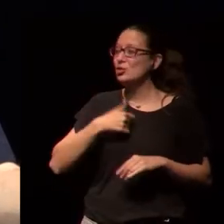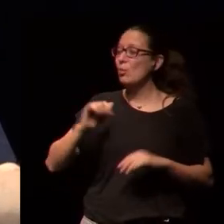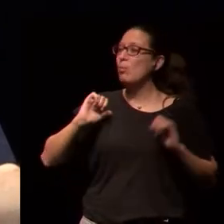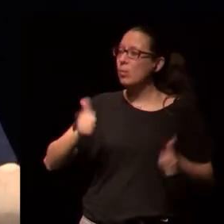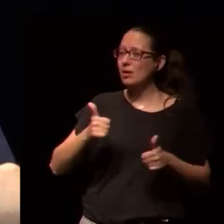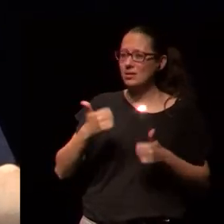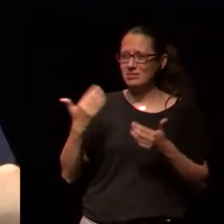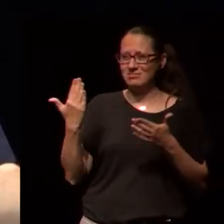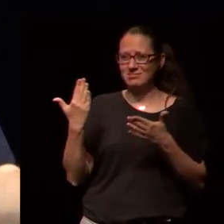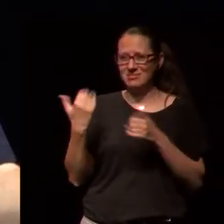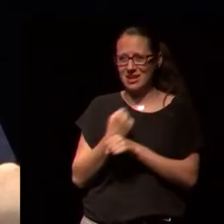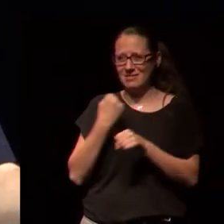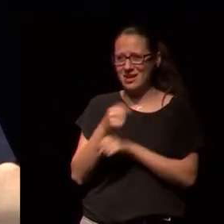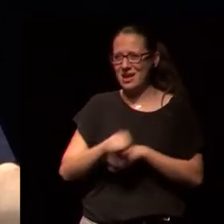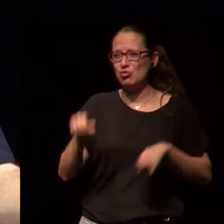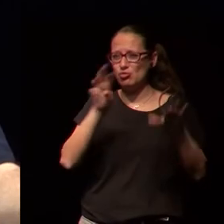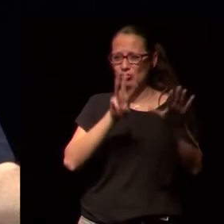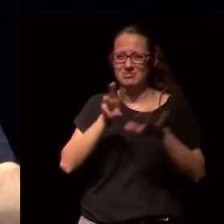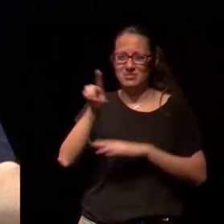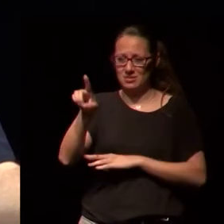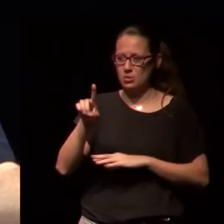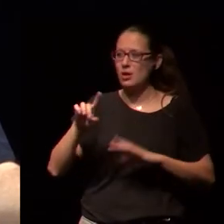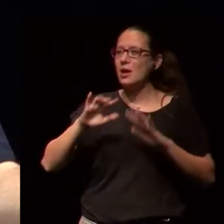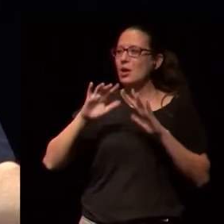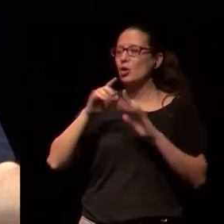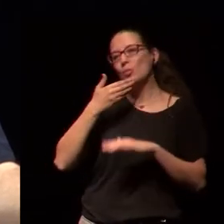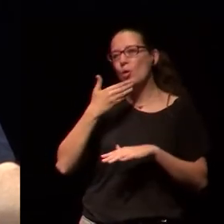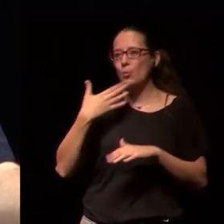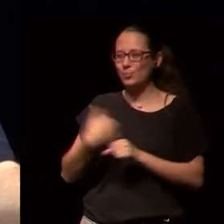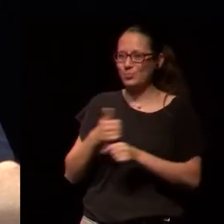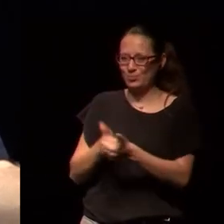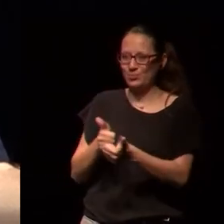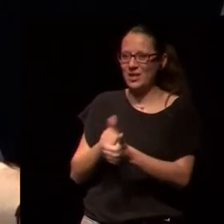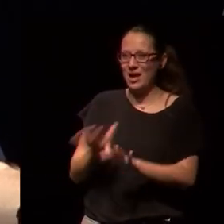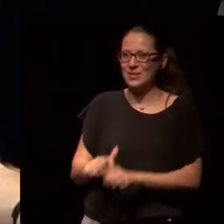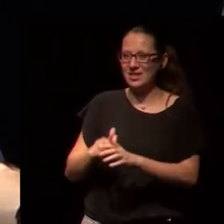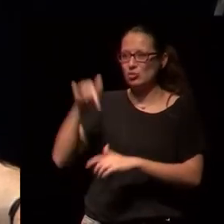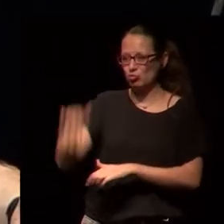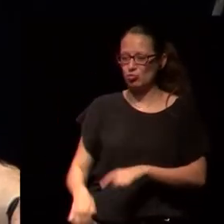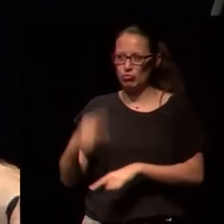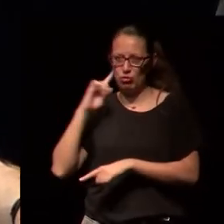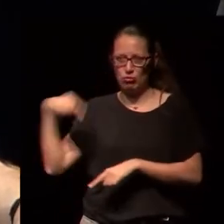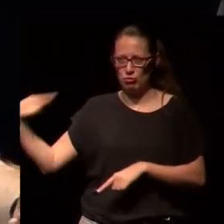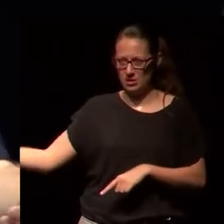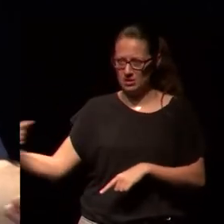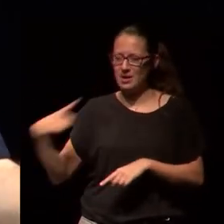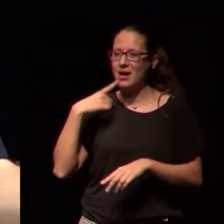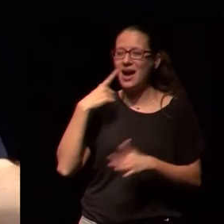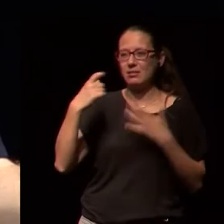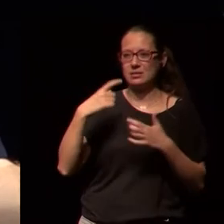el 81 como aprendiz en el sur de Londres, artista comunitario, ¿no? Yo trabajaba